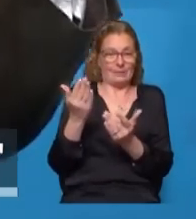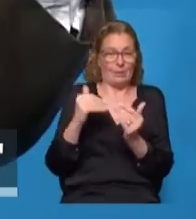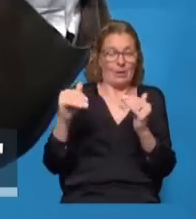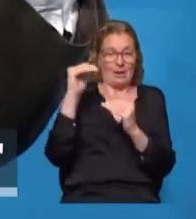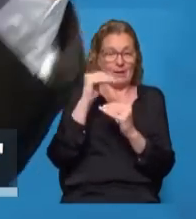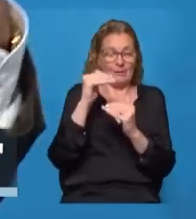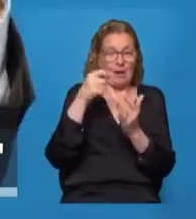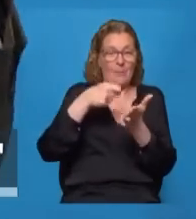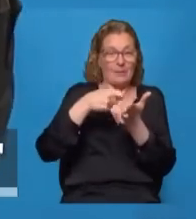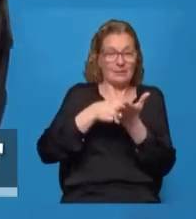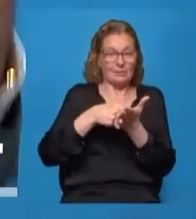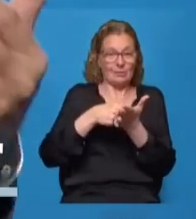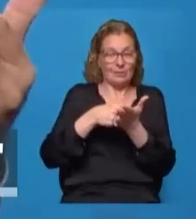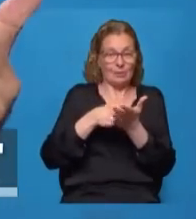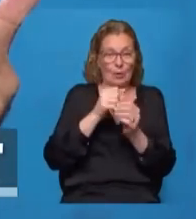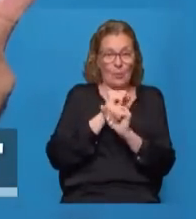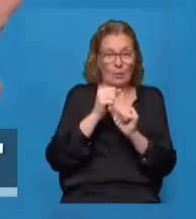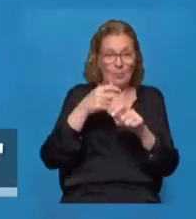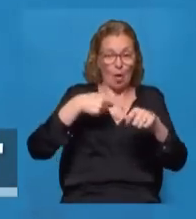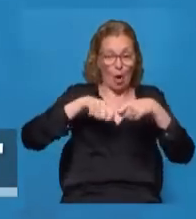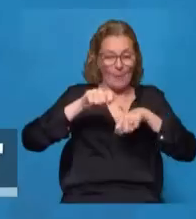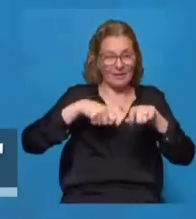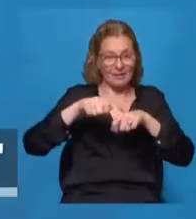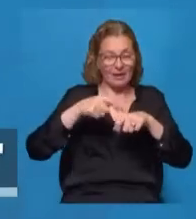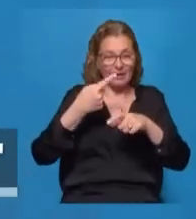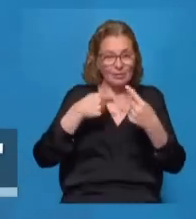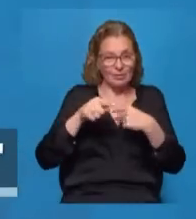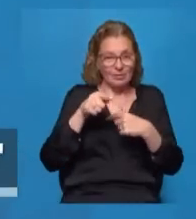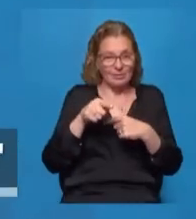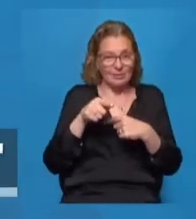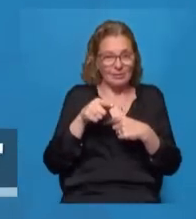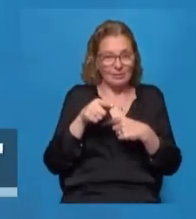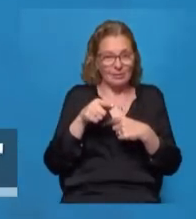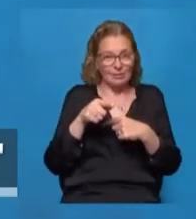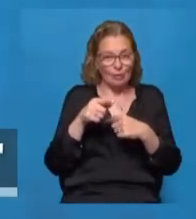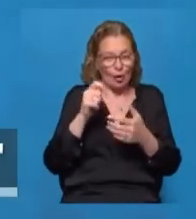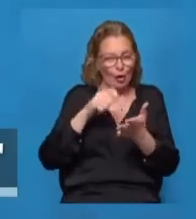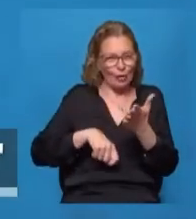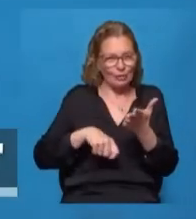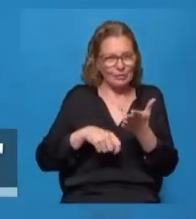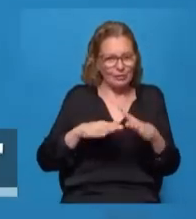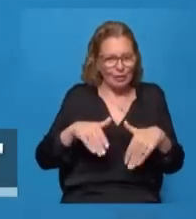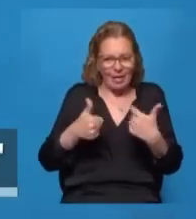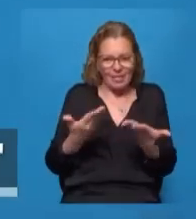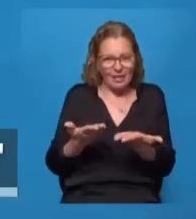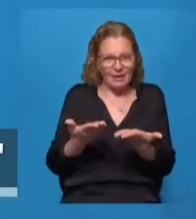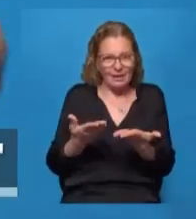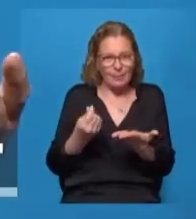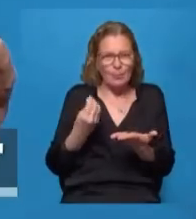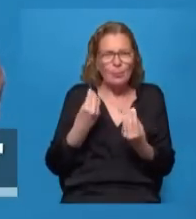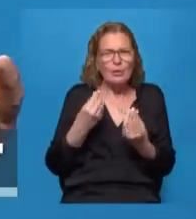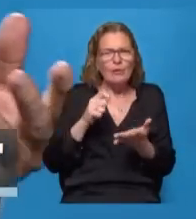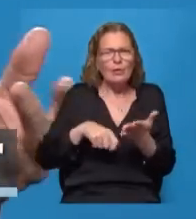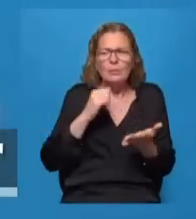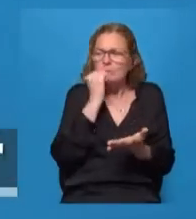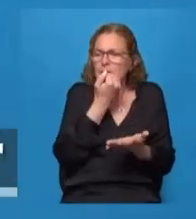enormemente los precios y nos impiden comerciar es decir son contratos de entrega del Por qué se firmó el secreto